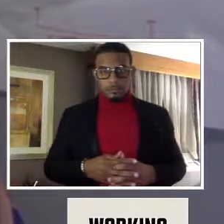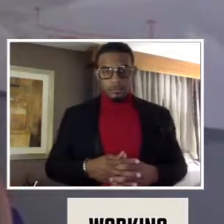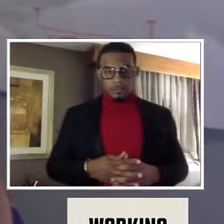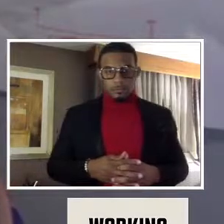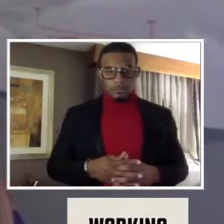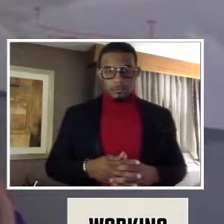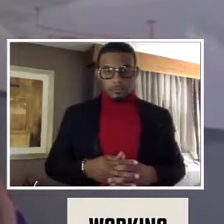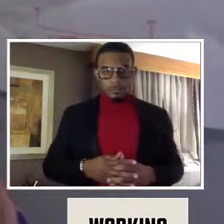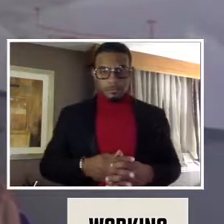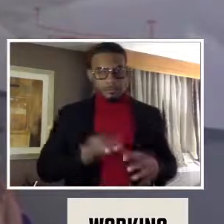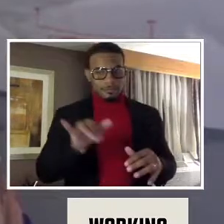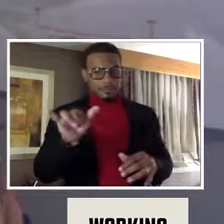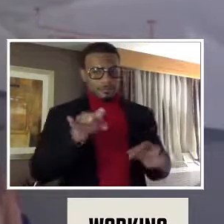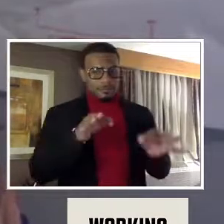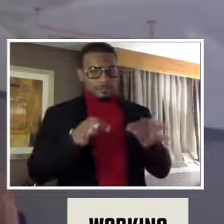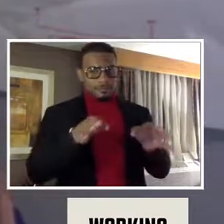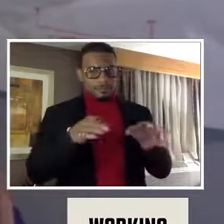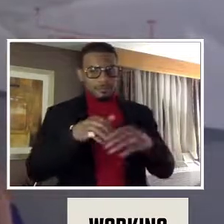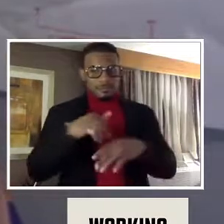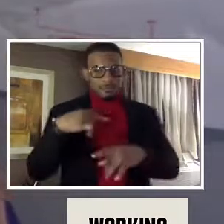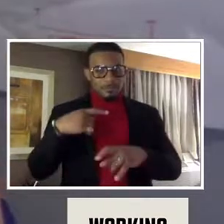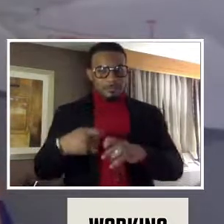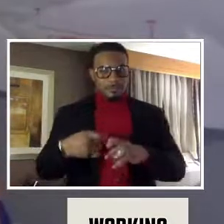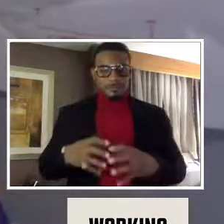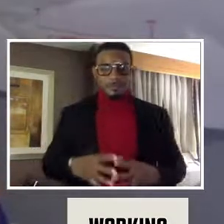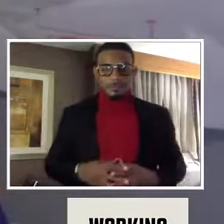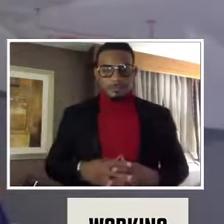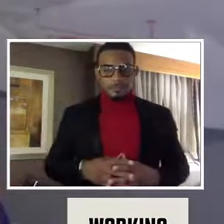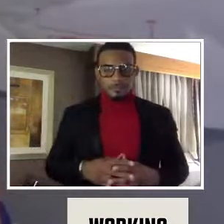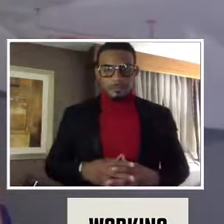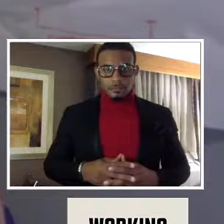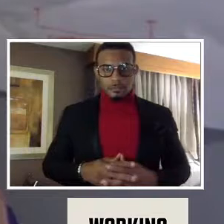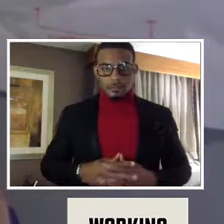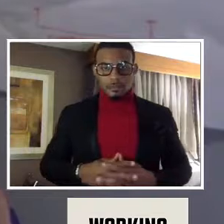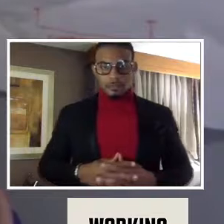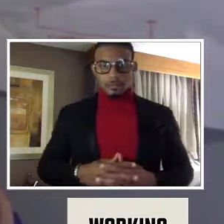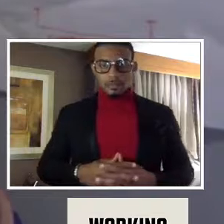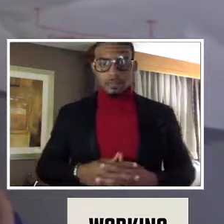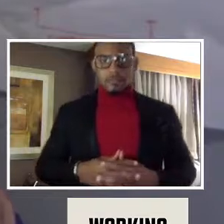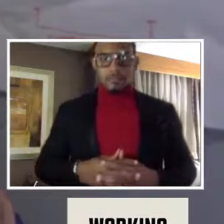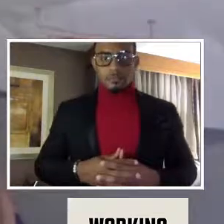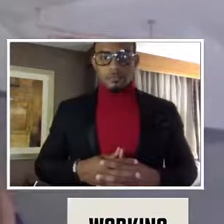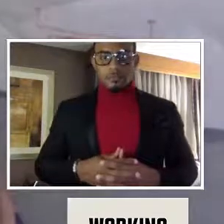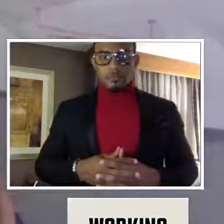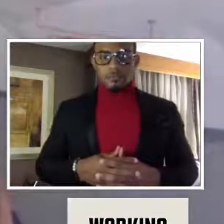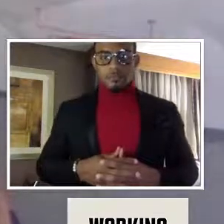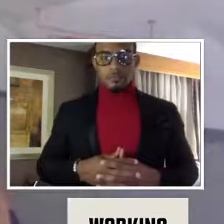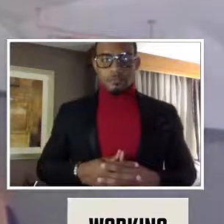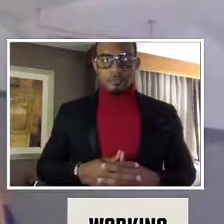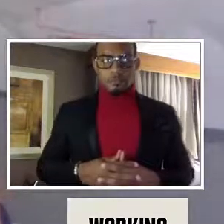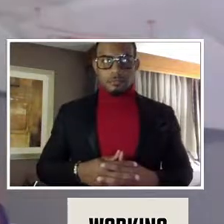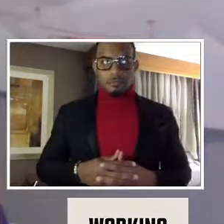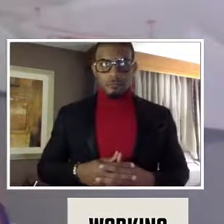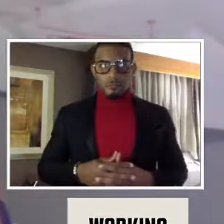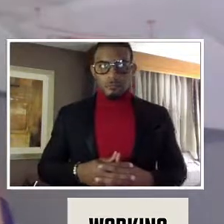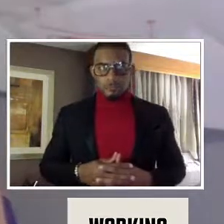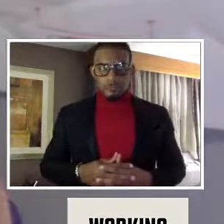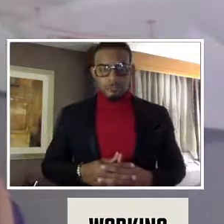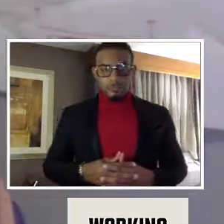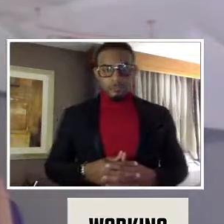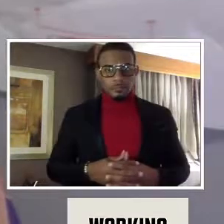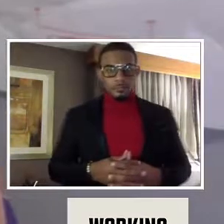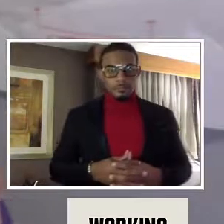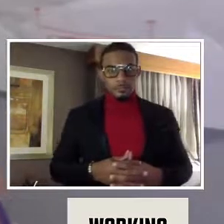el icónico del mapimundi. En una tableta o teléfono inteligente, selecciona